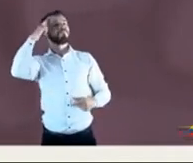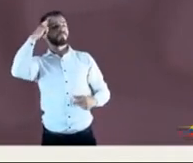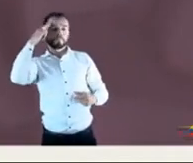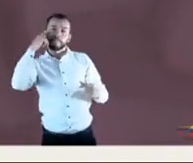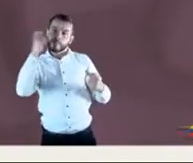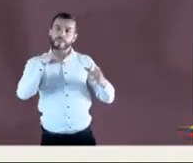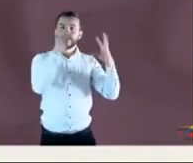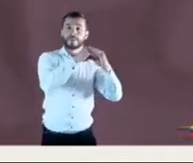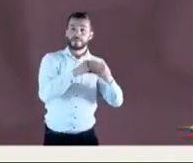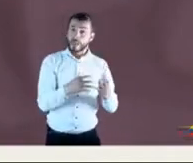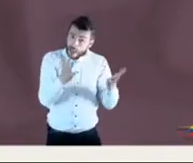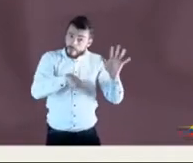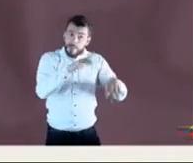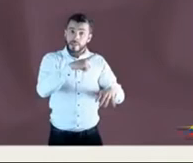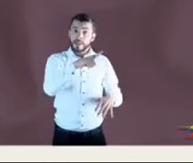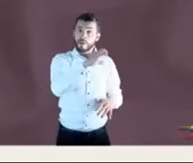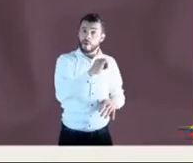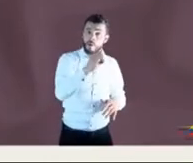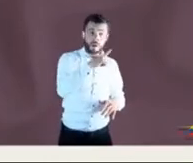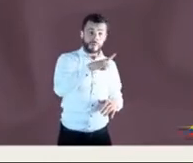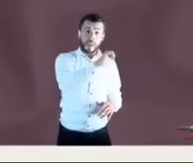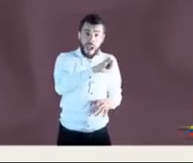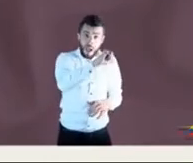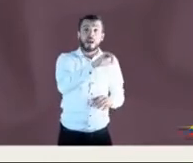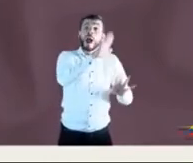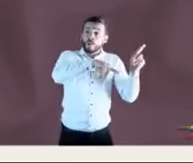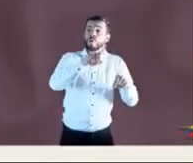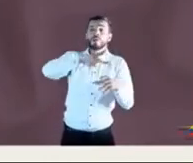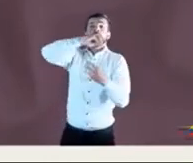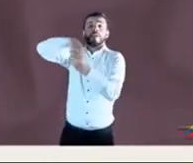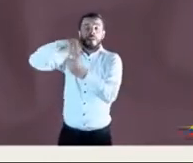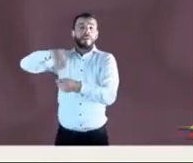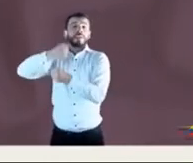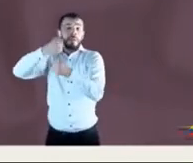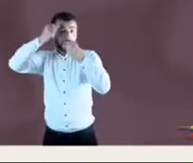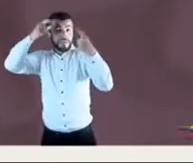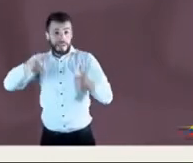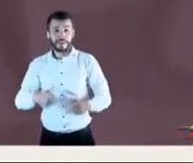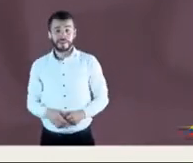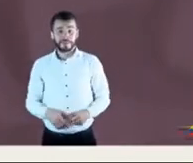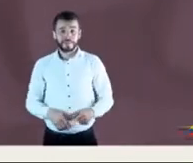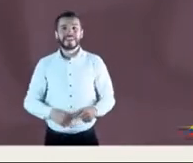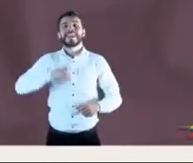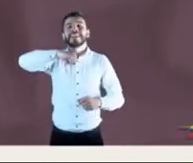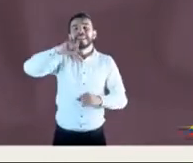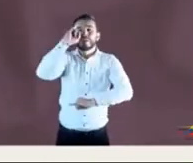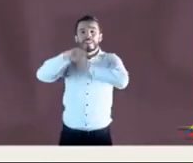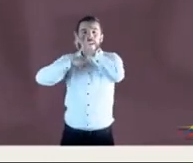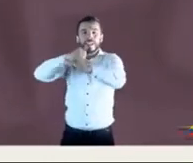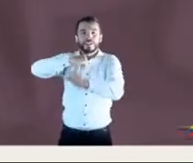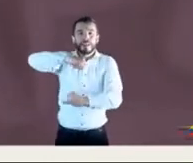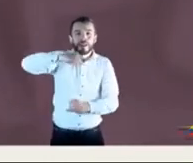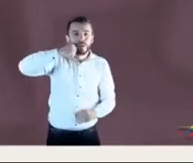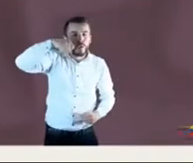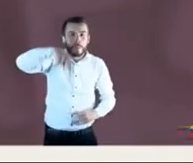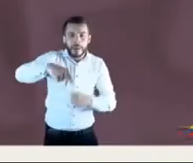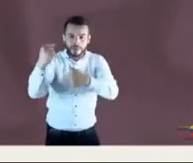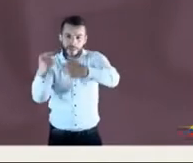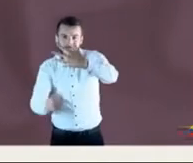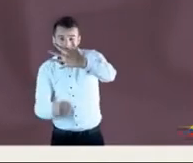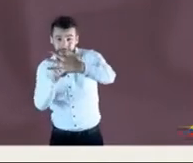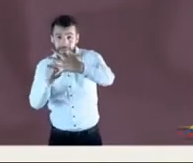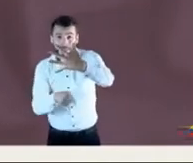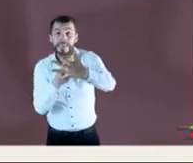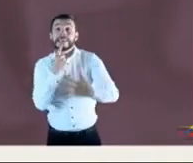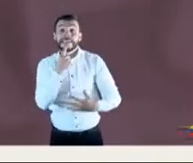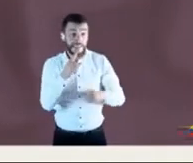humanos incluso son agentes del Estado. El derecho internacional de derechos humanos reconoce que toda persona que trata de proteger los